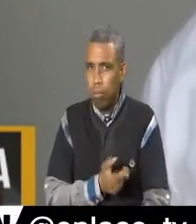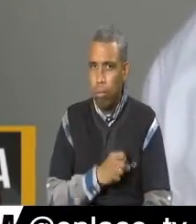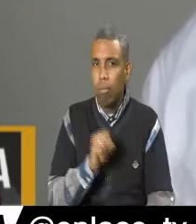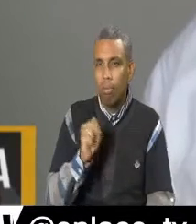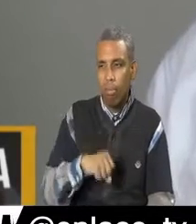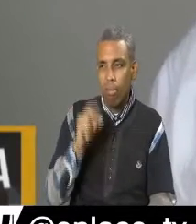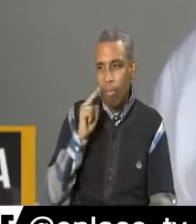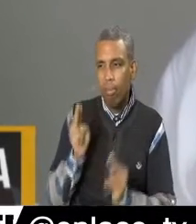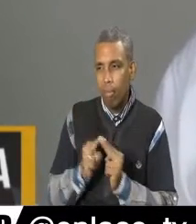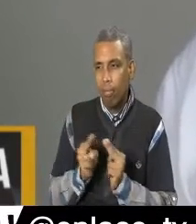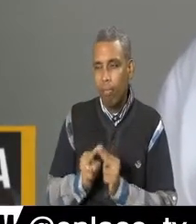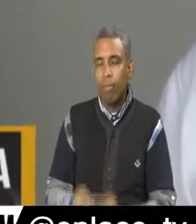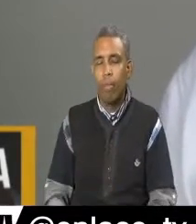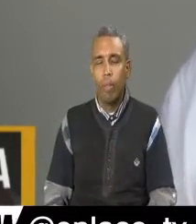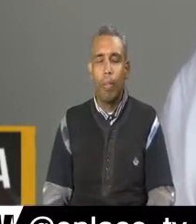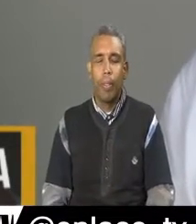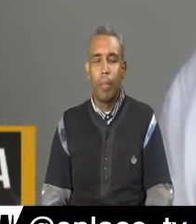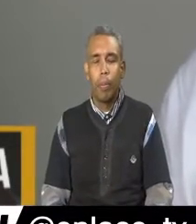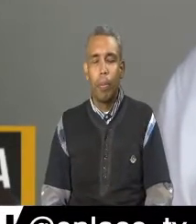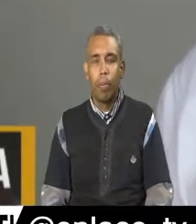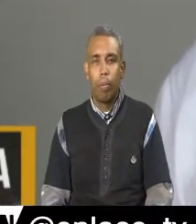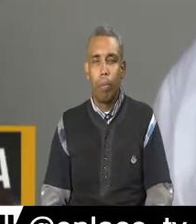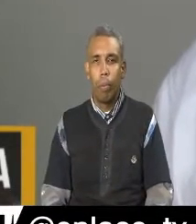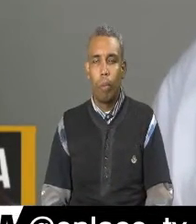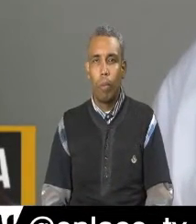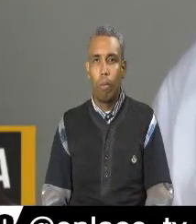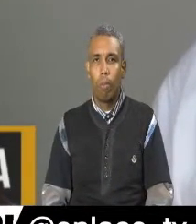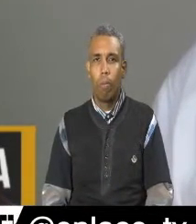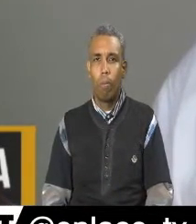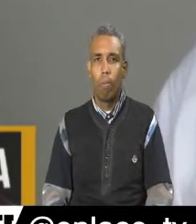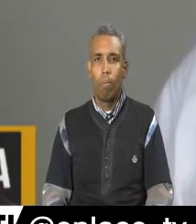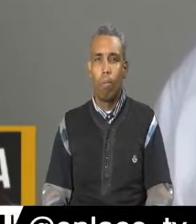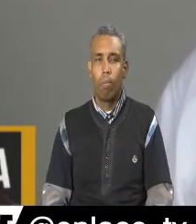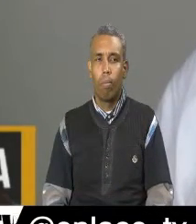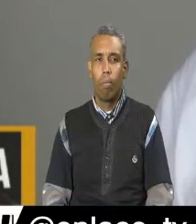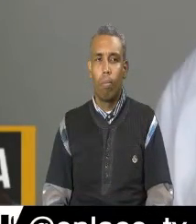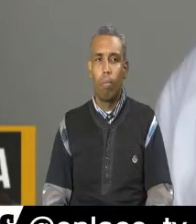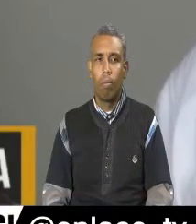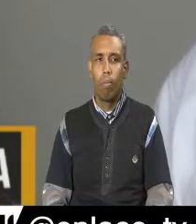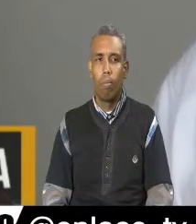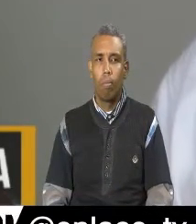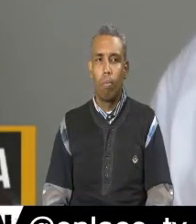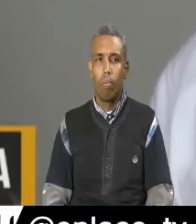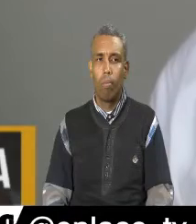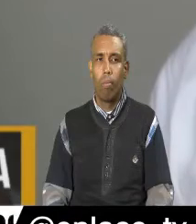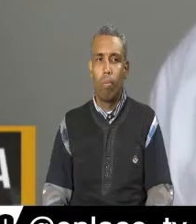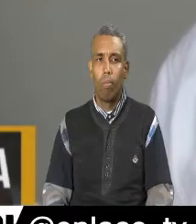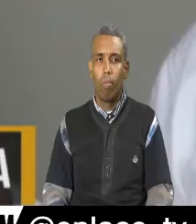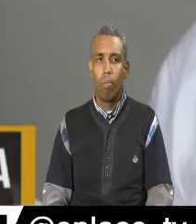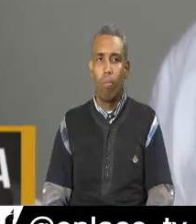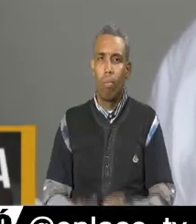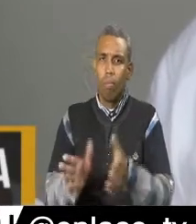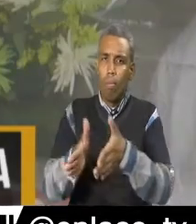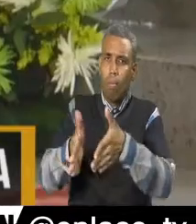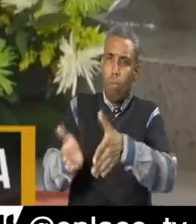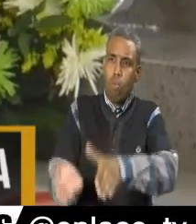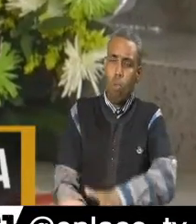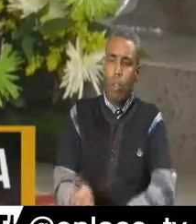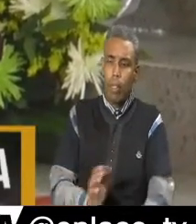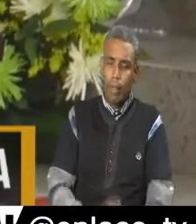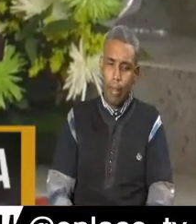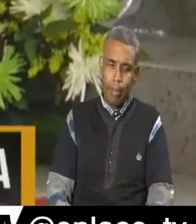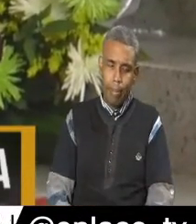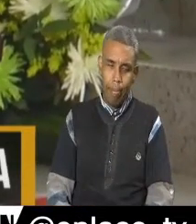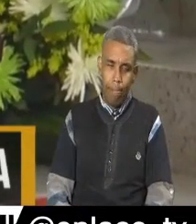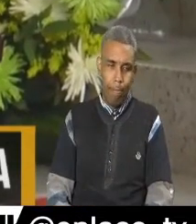la diócesis. Y esta muerte hay que verla desde la fe, Nuestro